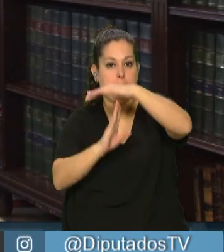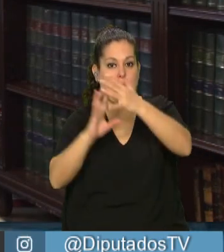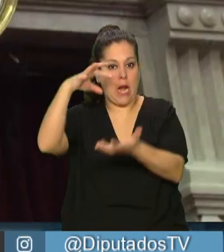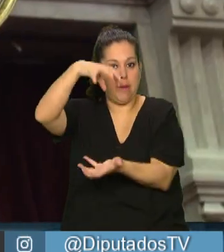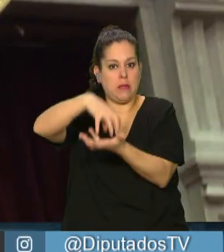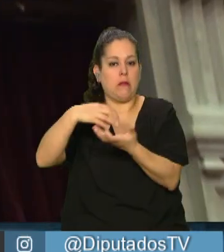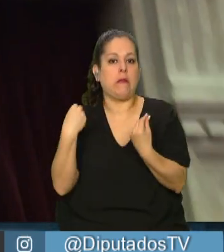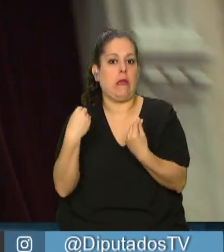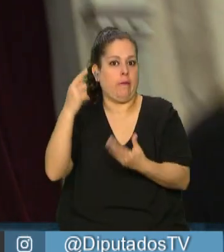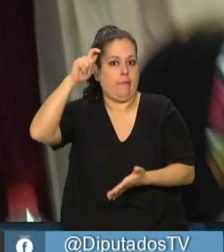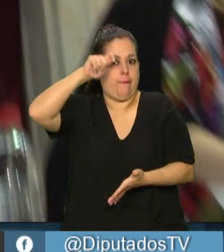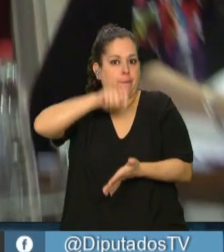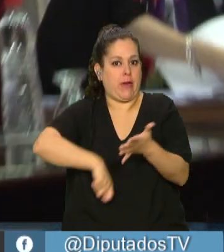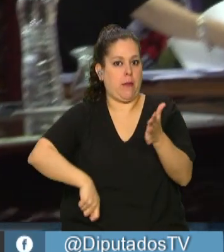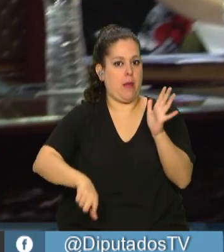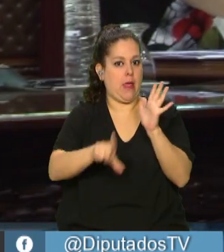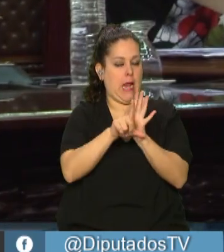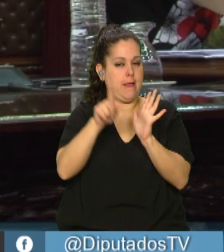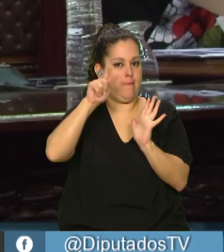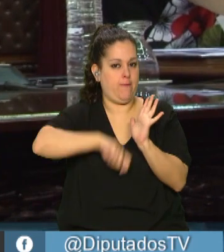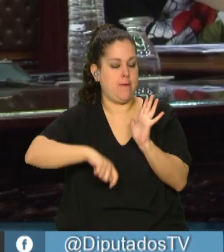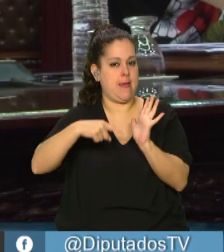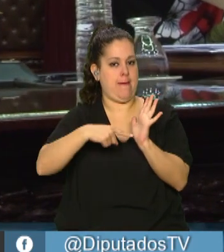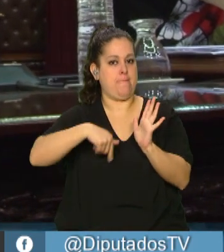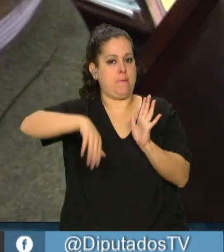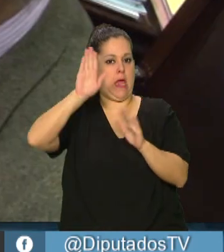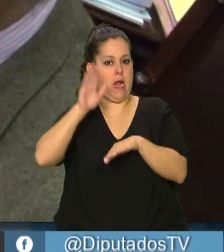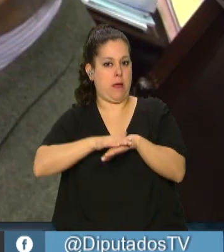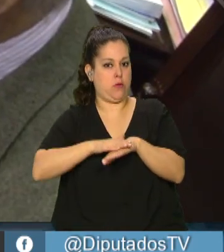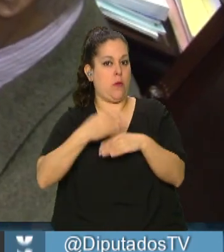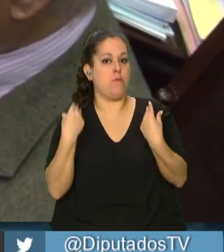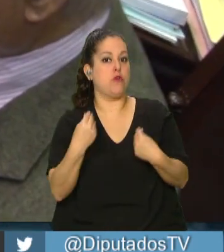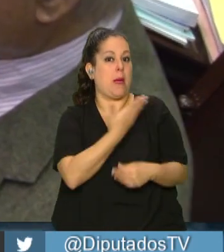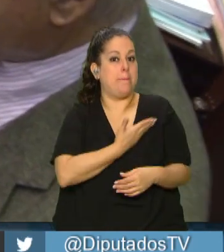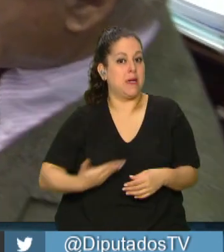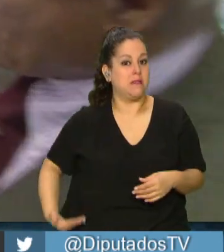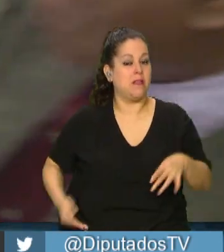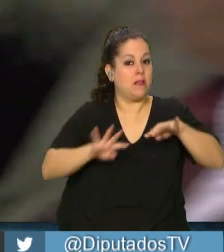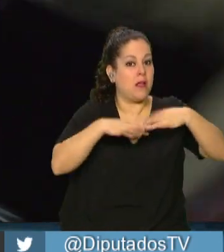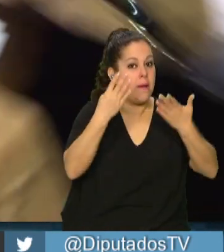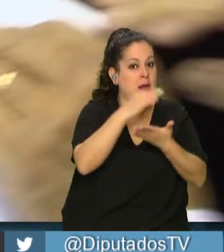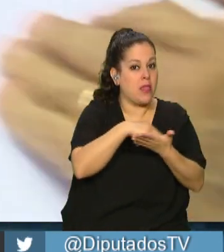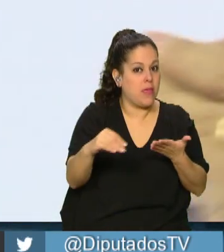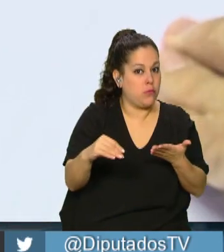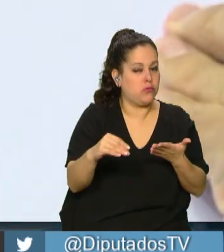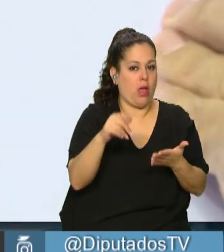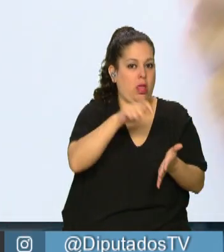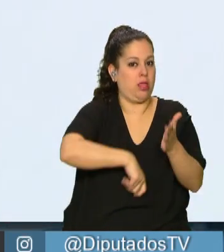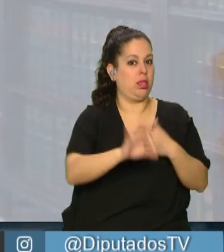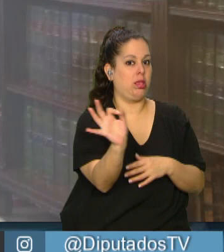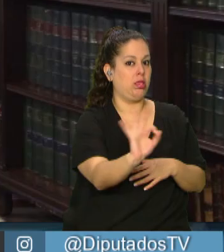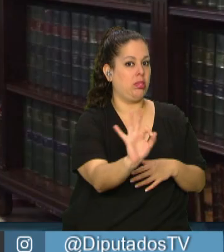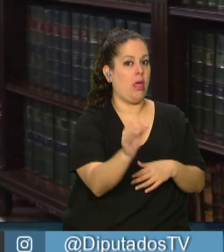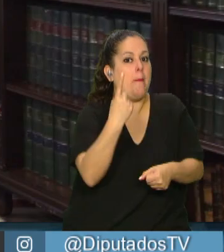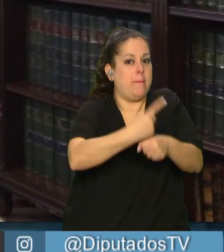es la firma de las leyes, porque el presidente no firma si no firmó primero el